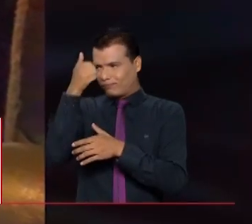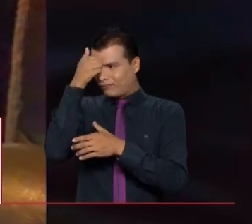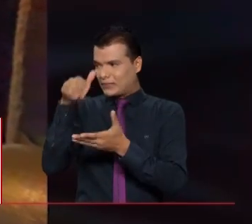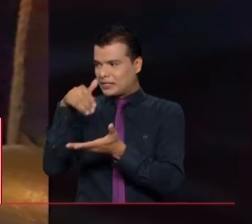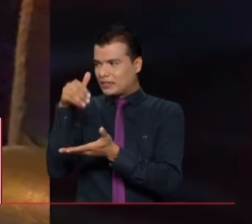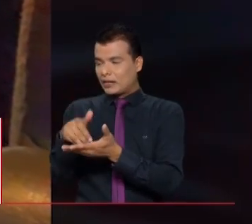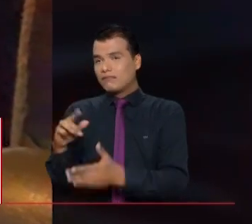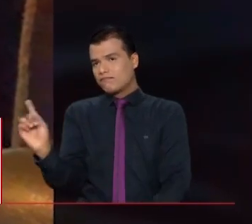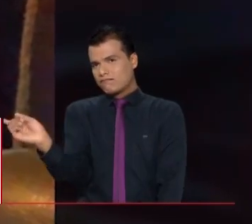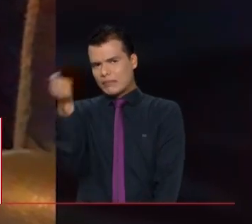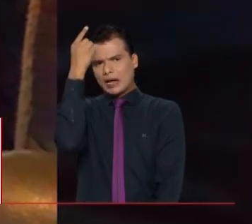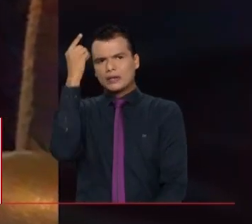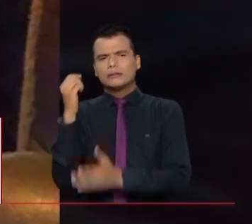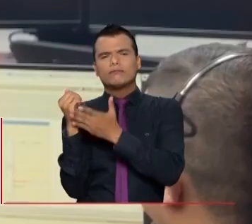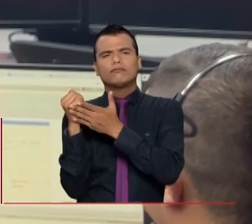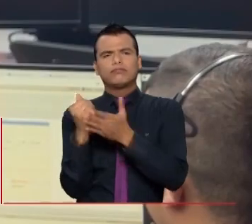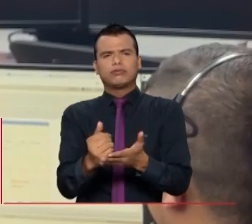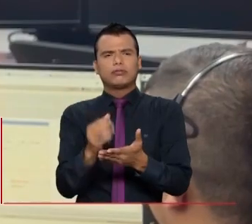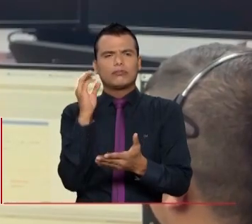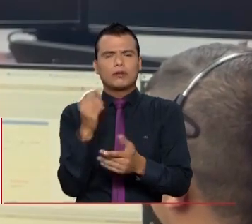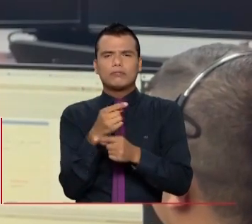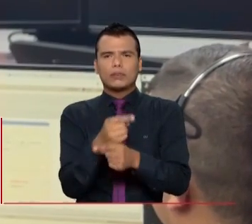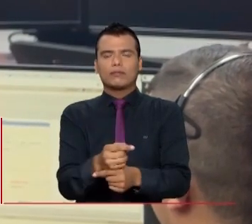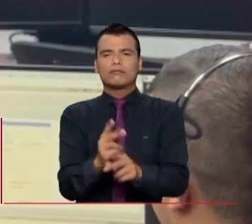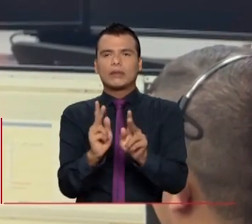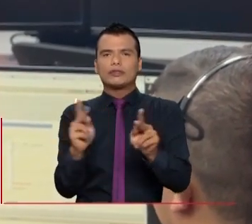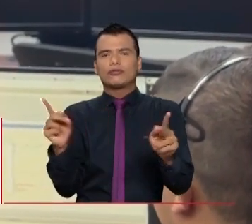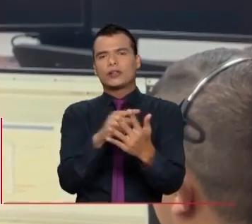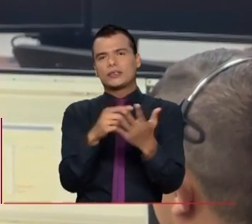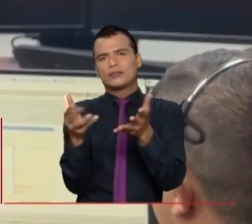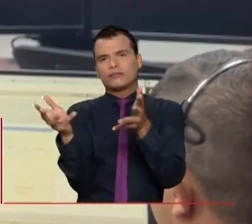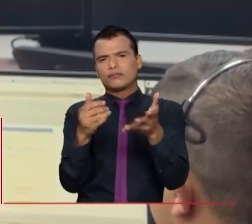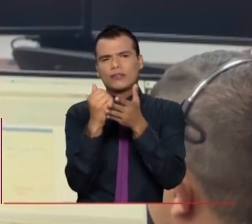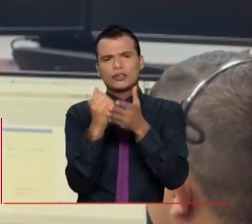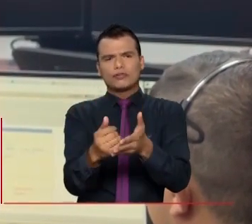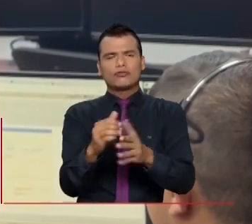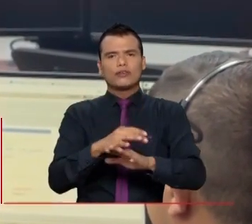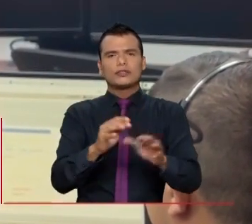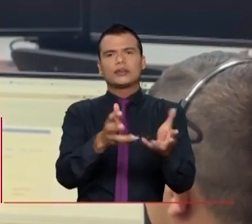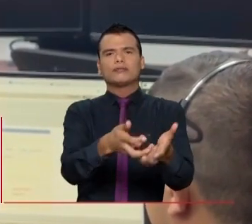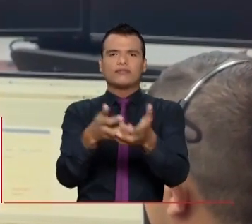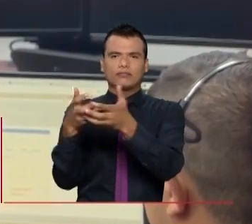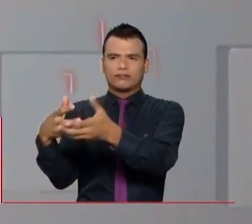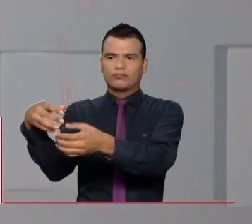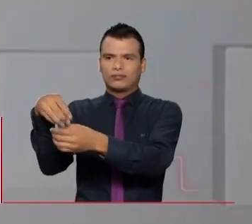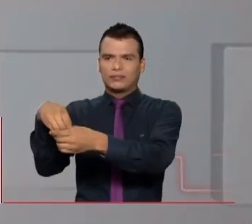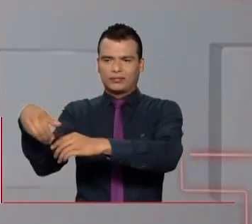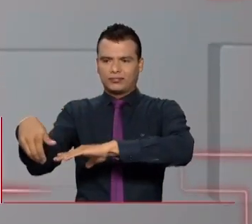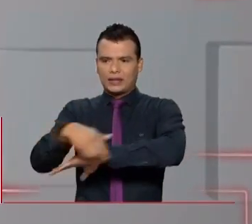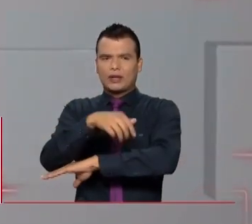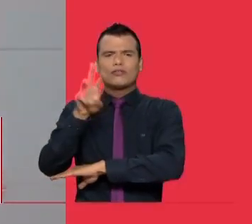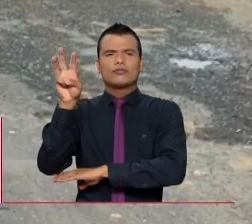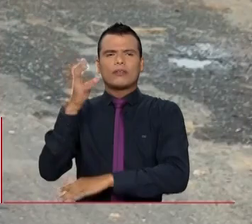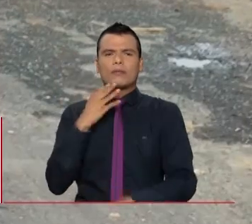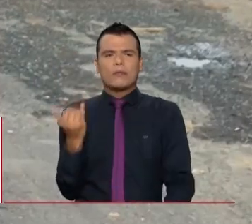hacer paralelamente hacer el rescate de estas 5 personas y llevarlas sobre la carrera octava.